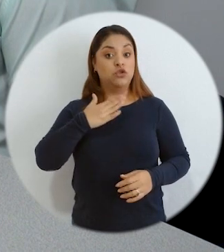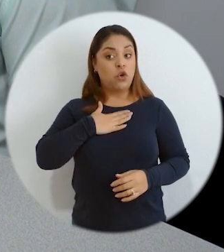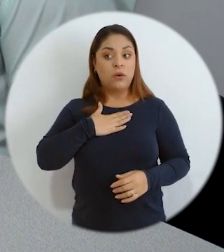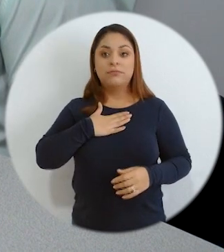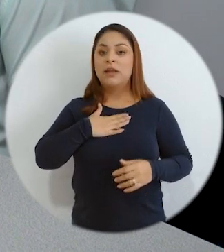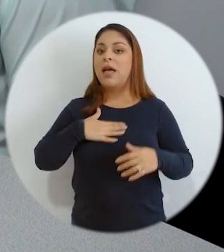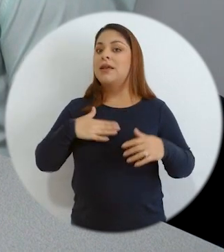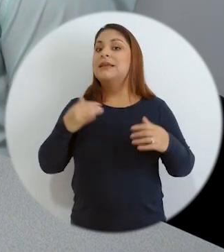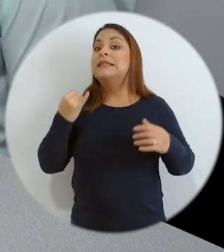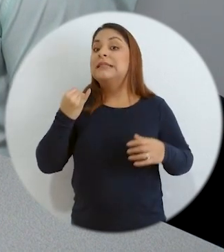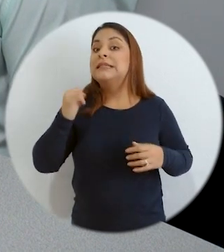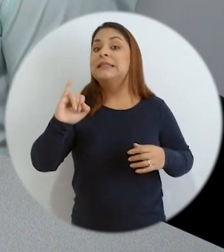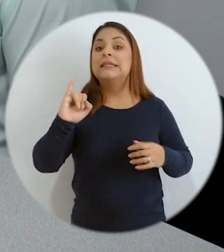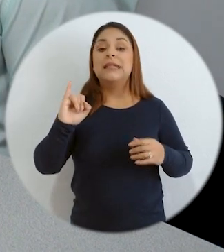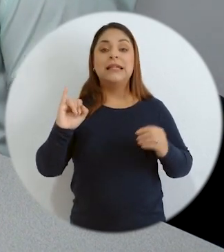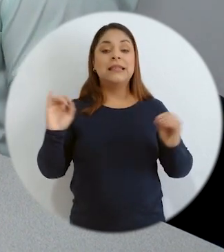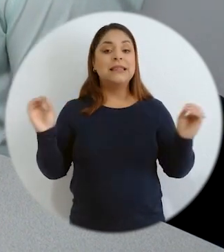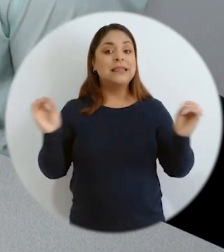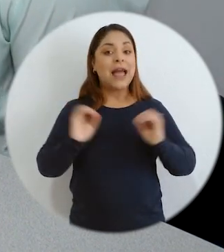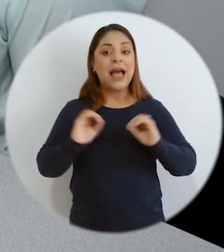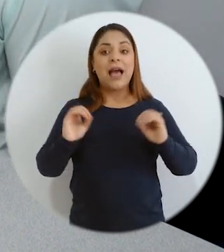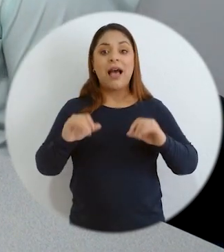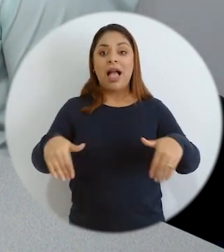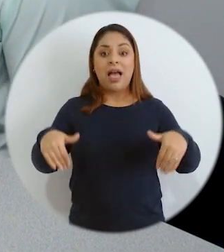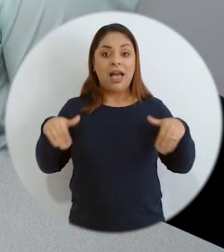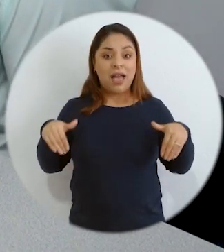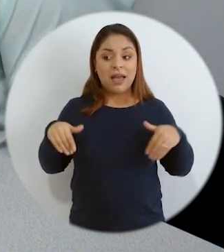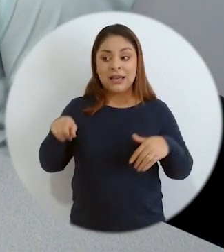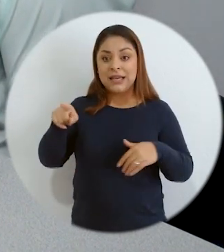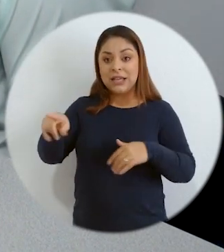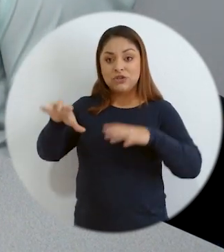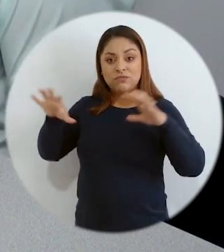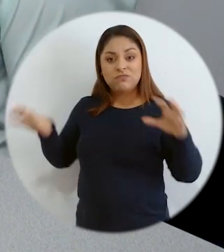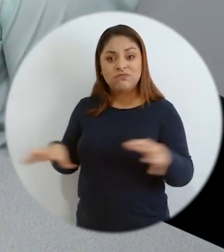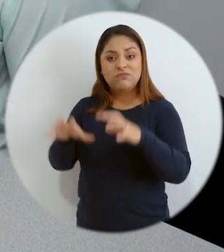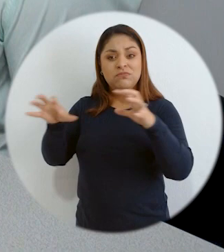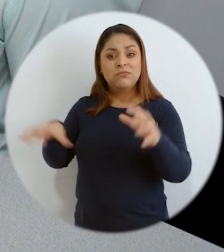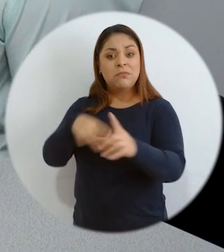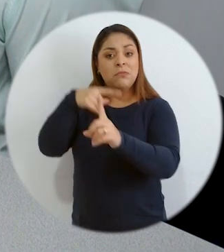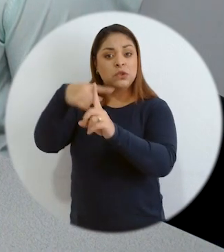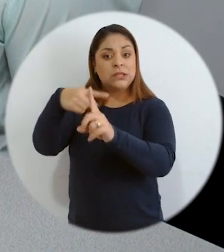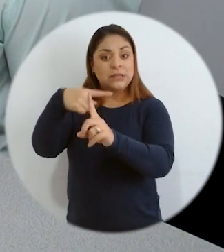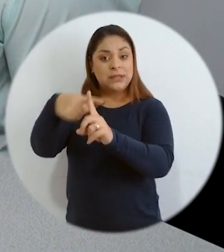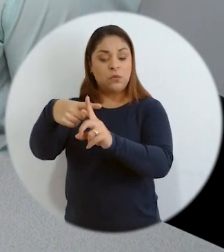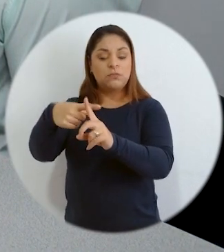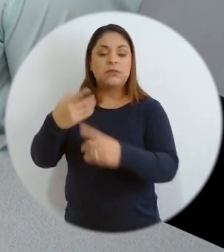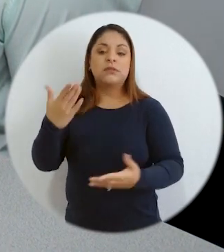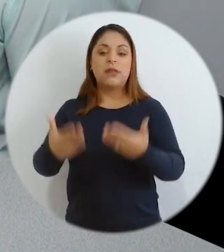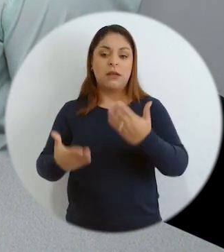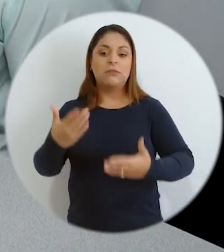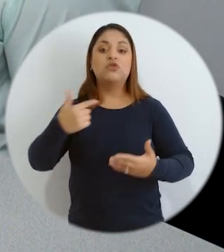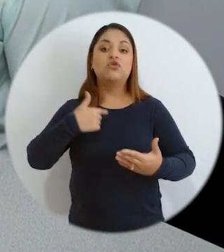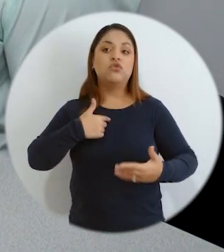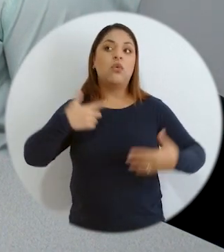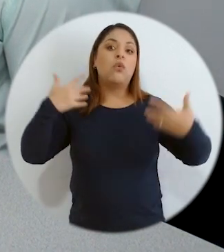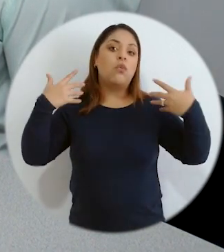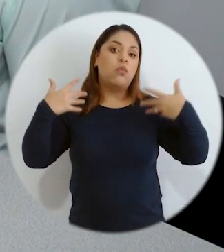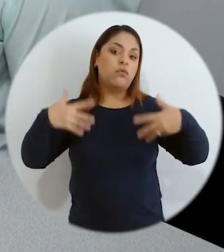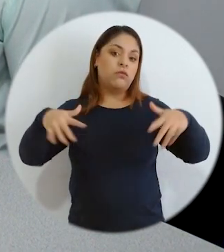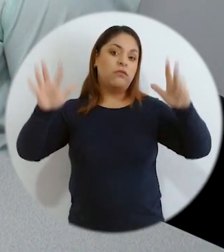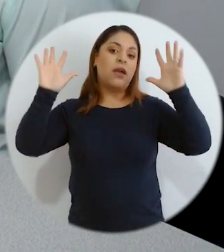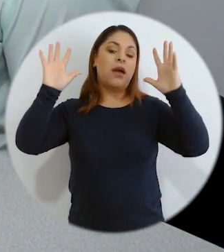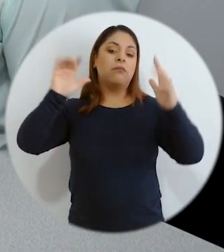yo pienso que si yo no hubiera tenido todos esos factores positivos a mi alrededor, seguramente me hubiera convertido en una persona negativa,